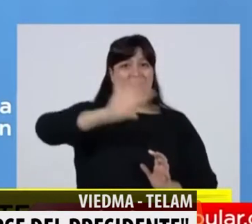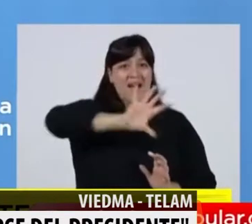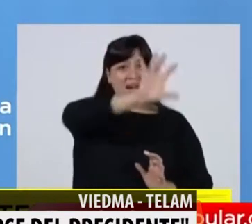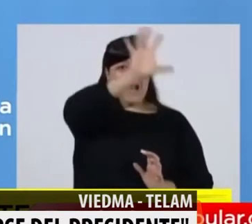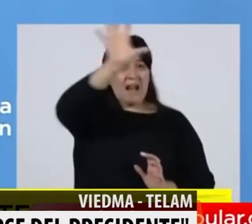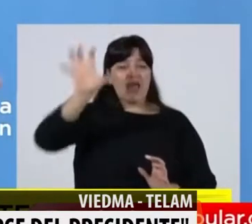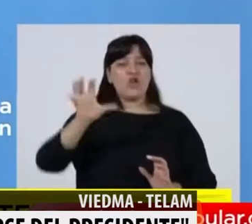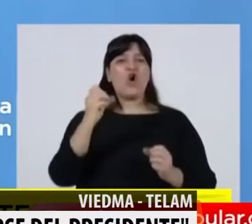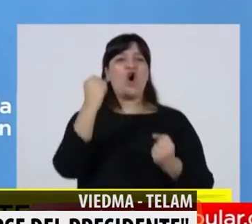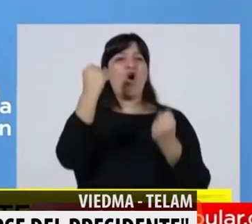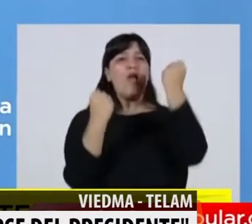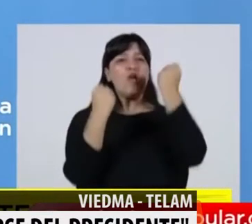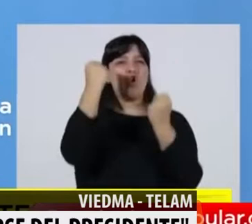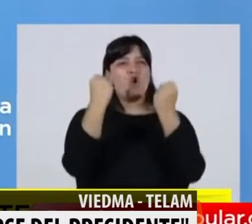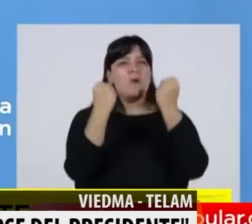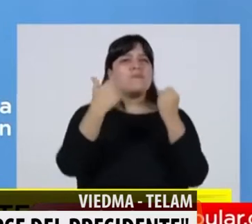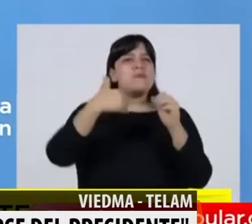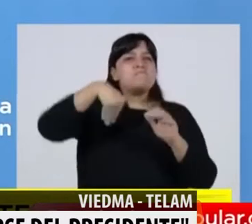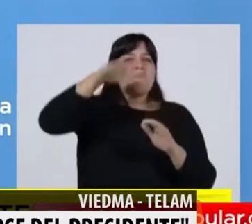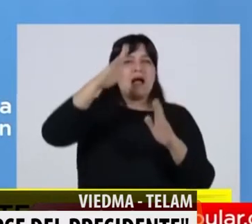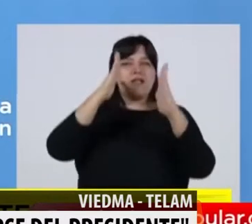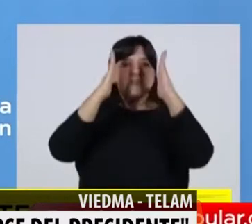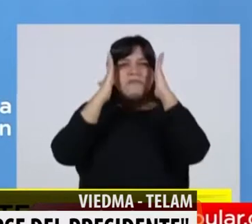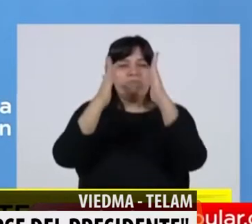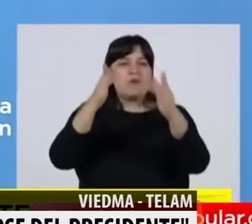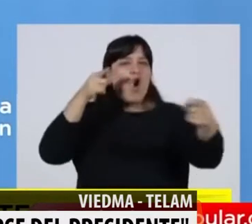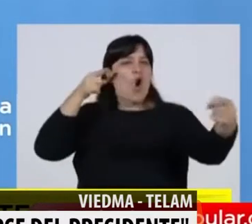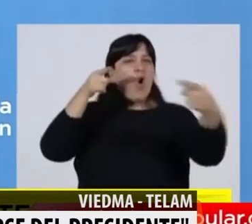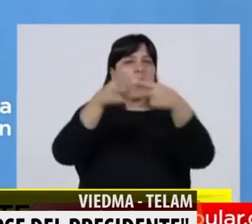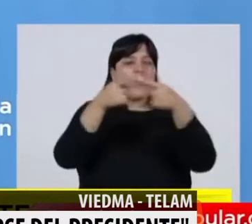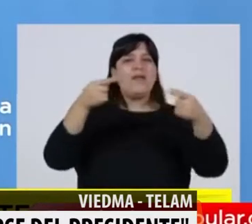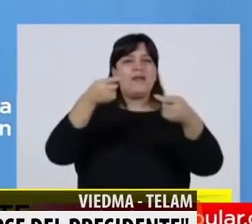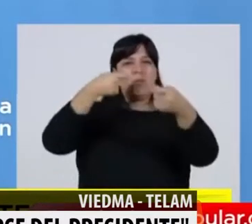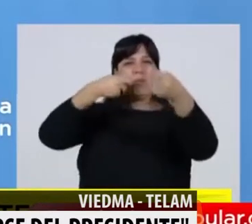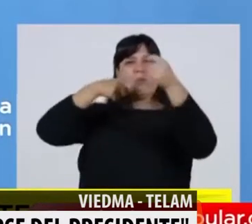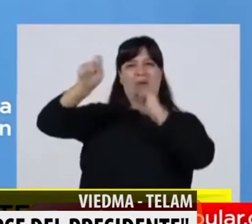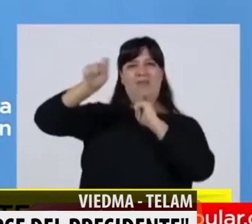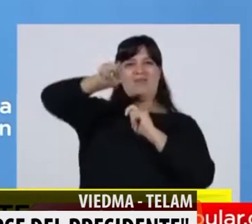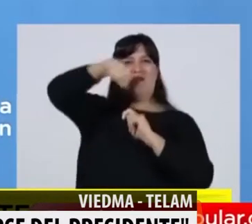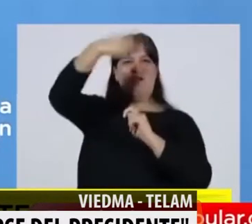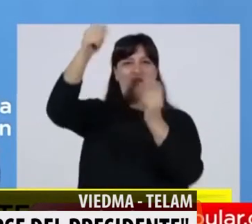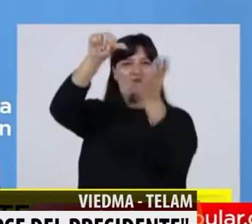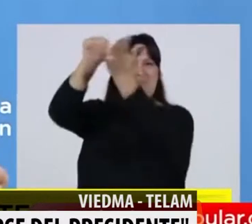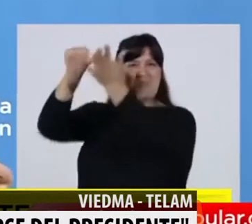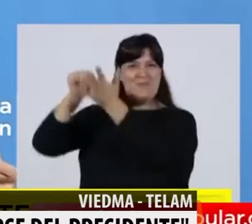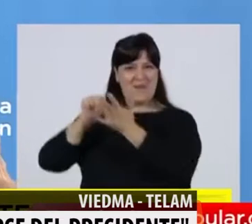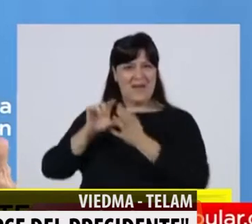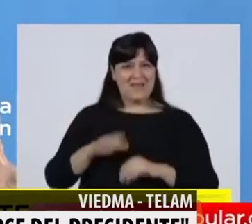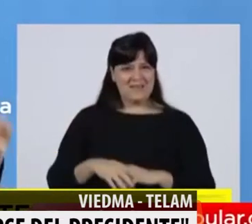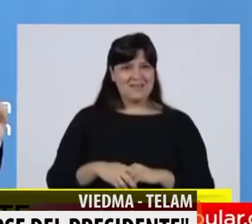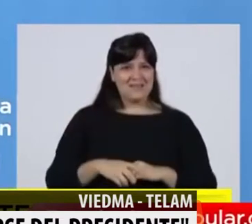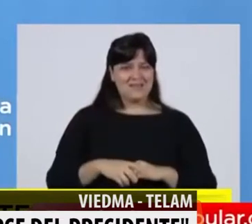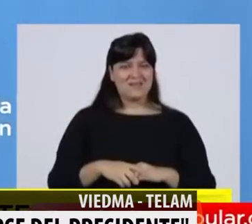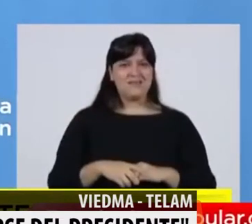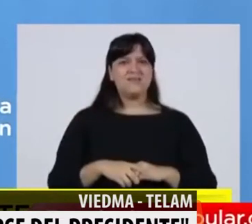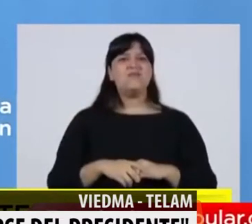genere, piense políticas para y por los trabajadores y el conjunto de la sociedad, y no en estas cuestiones mercantiles que lo único que hacen